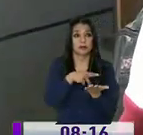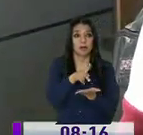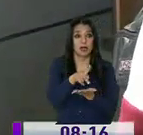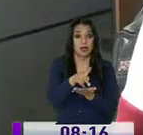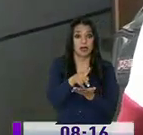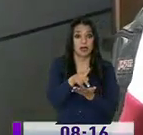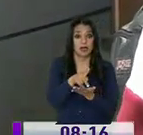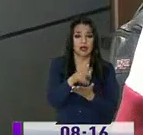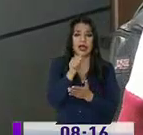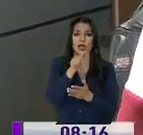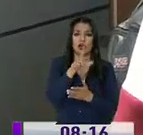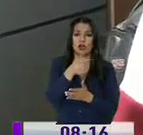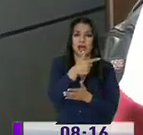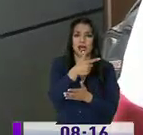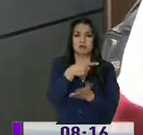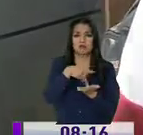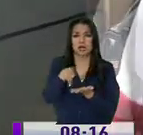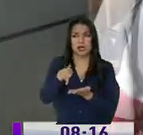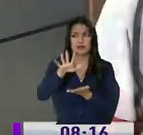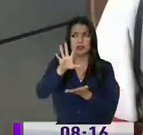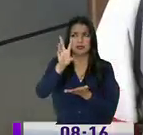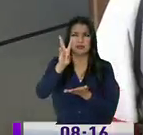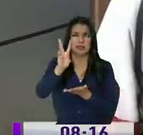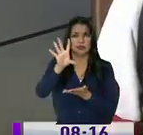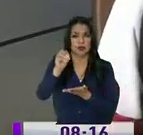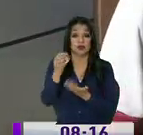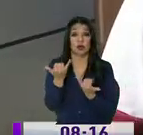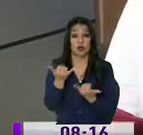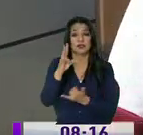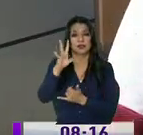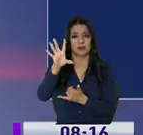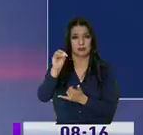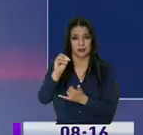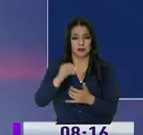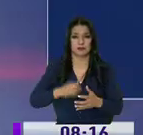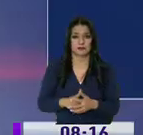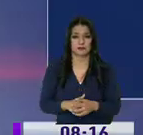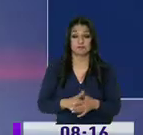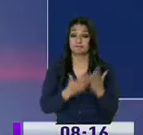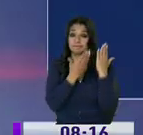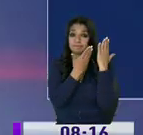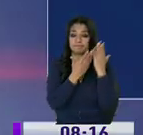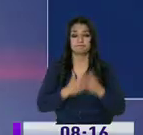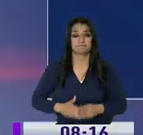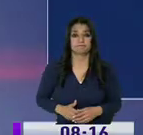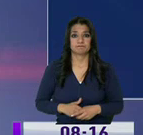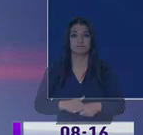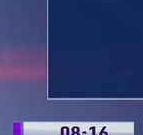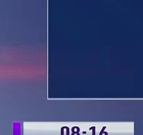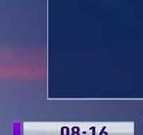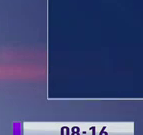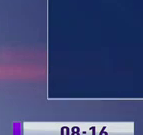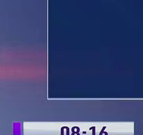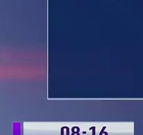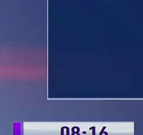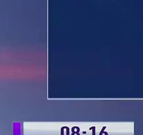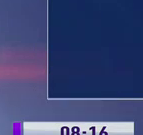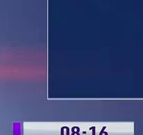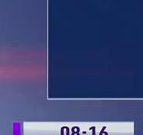ejemplo en la LOAC pagaba era 6.50, ahora están cobrando 7.90. Por ejemplo, de las rutas Quito-Guayaquil, la tarifa es